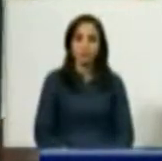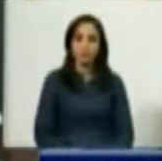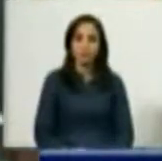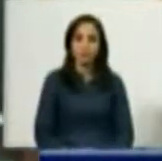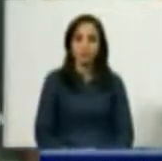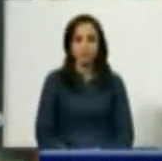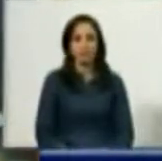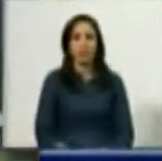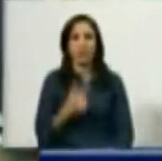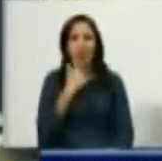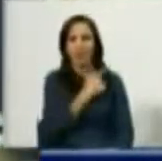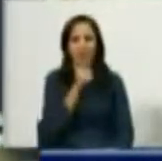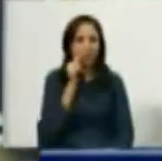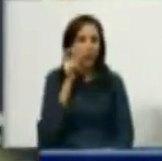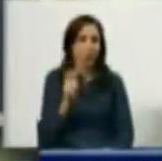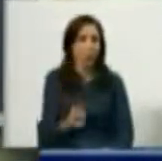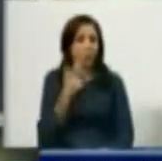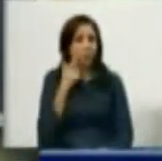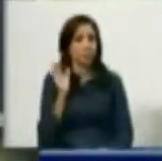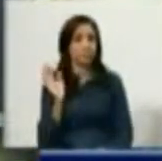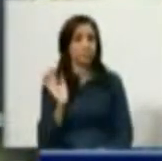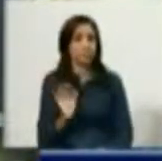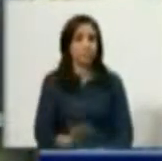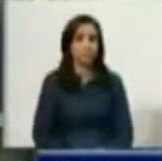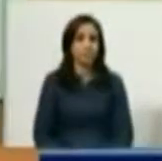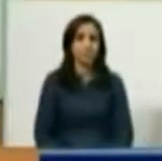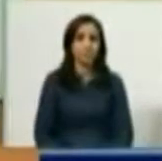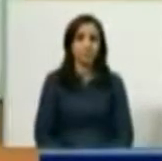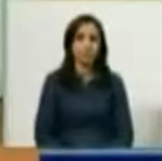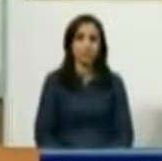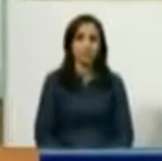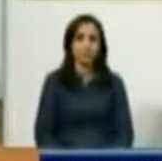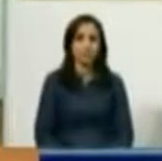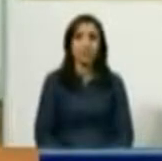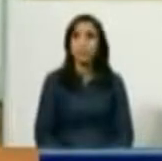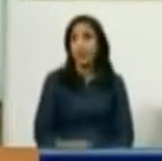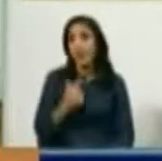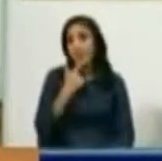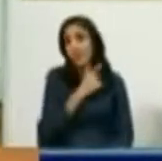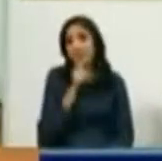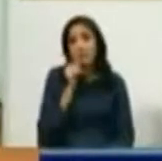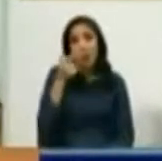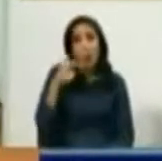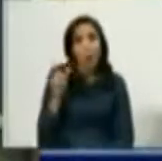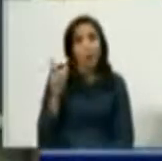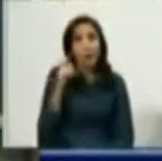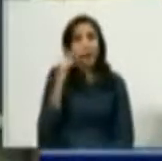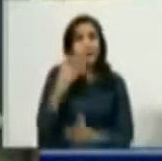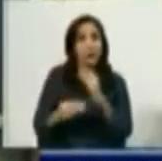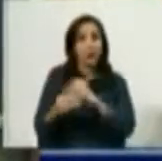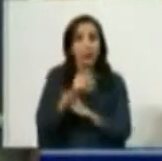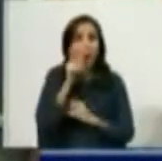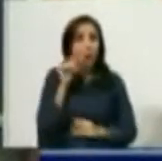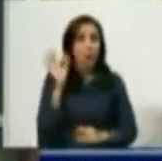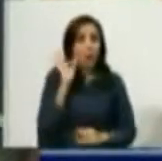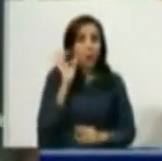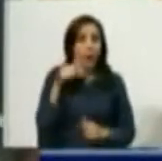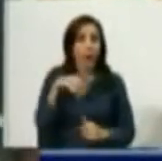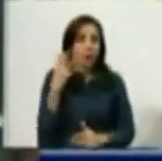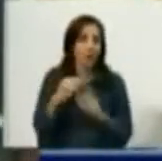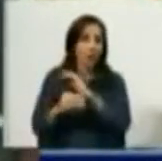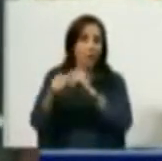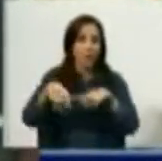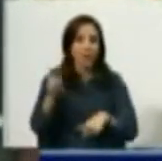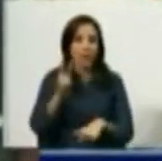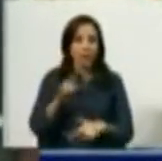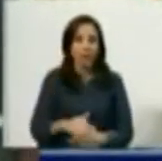dice Mike pompeo que los venezolanos huyen Cuántas veces nos dijeron a nosotros que